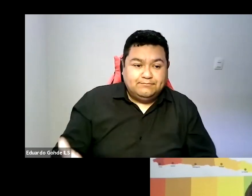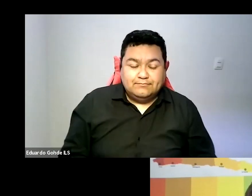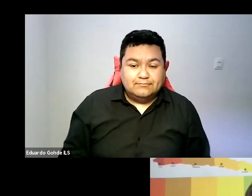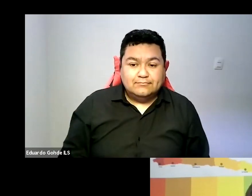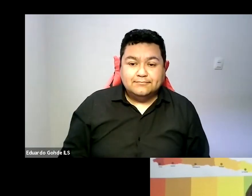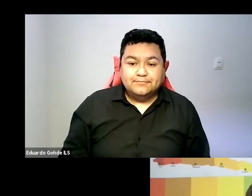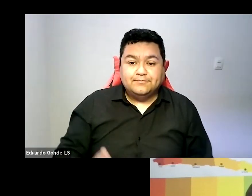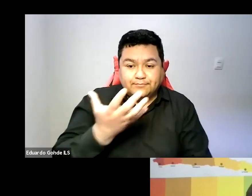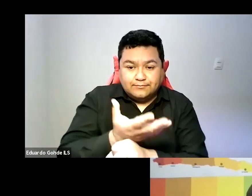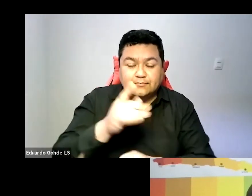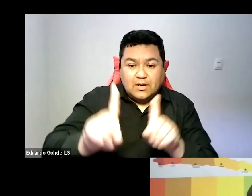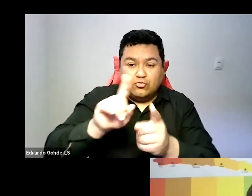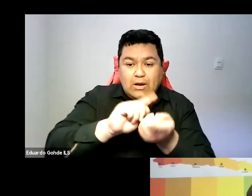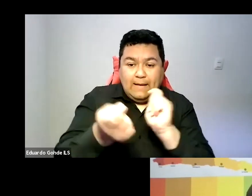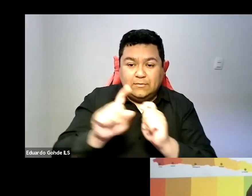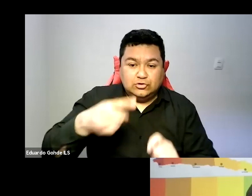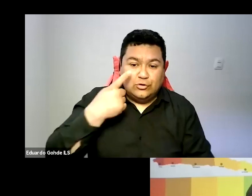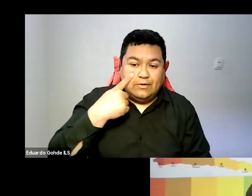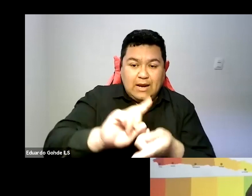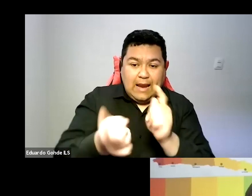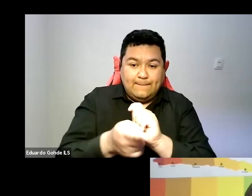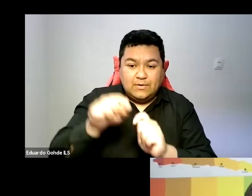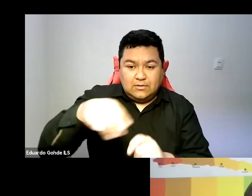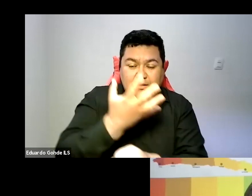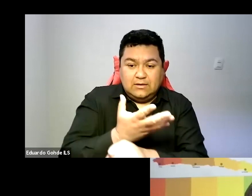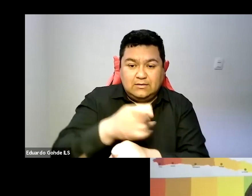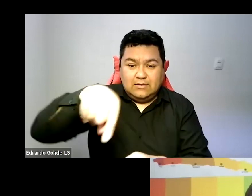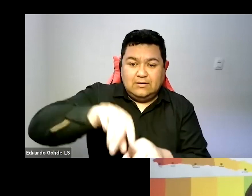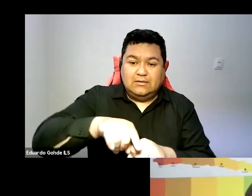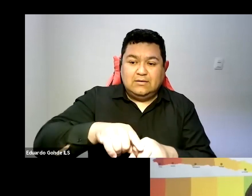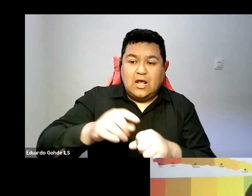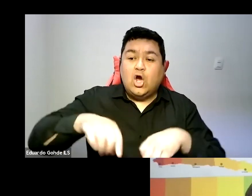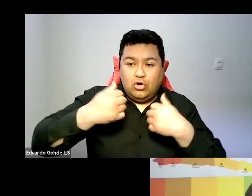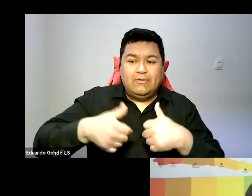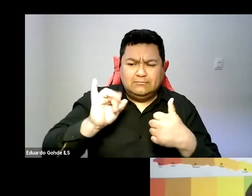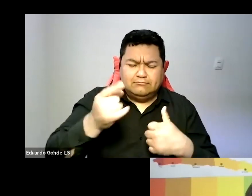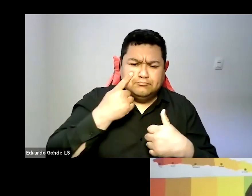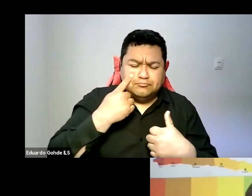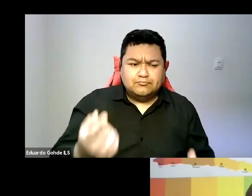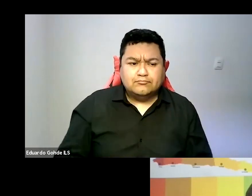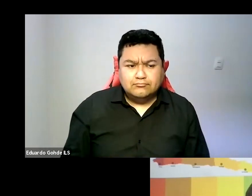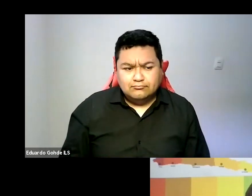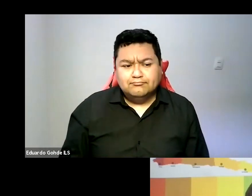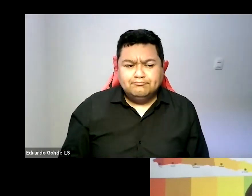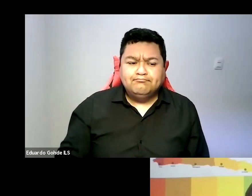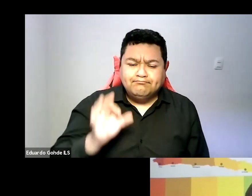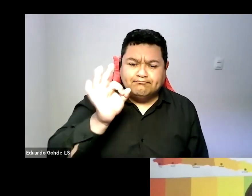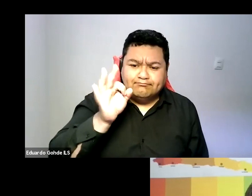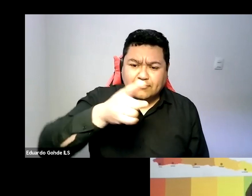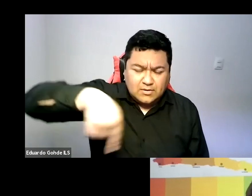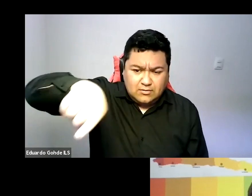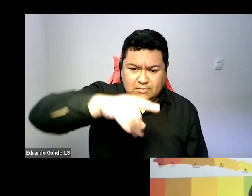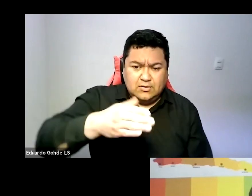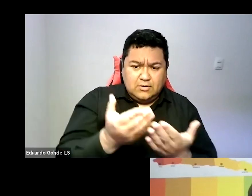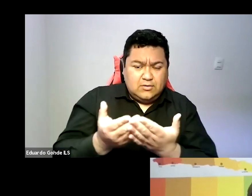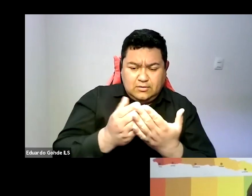afortunadamente hay cambios, yo noto cambios en este sentido, sobre todo de las generaciones más jóvenes. ¿Sí? Hay un discurso de nuestros alumnos, de nuestras